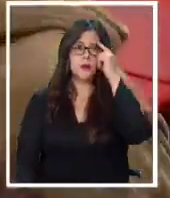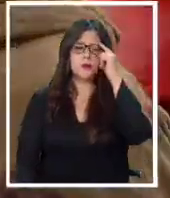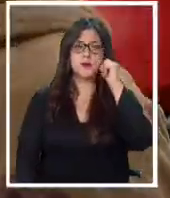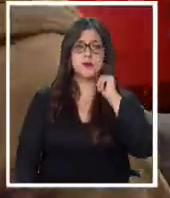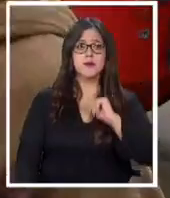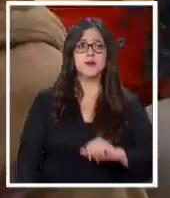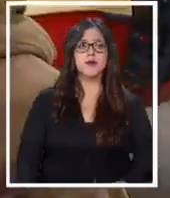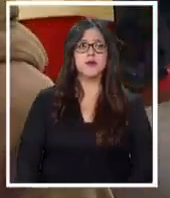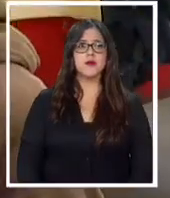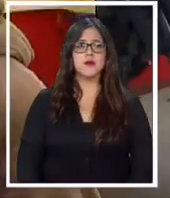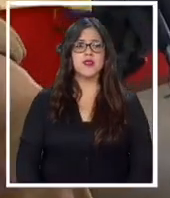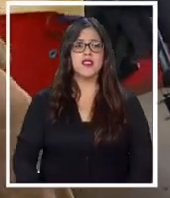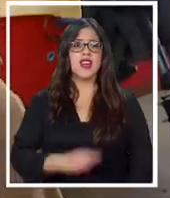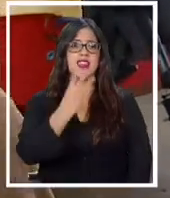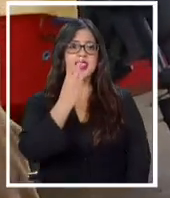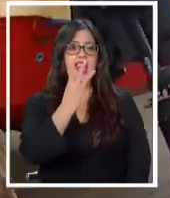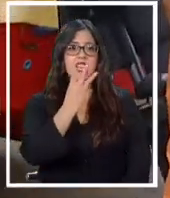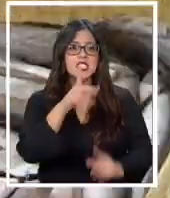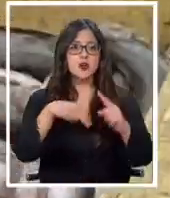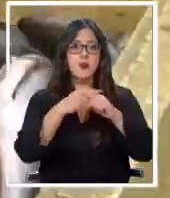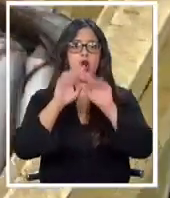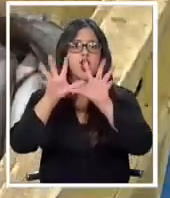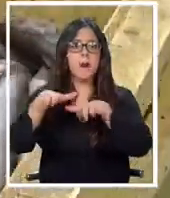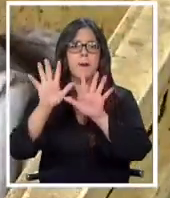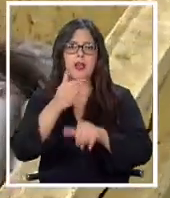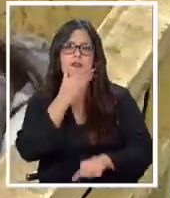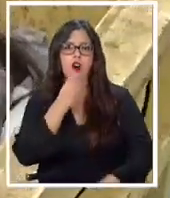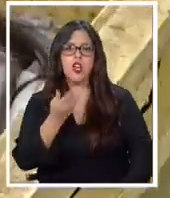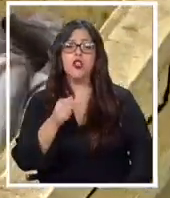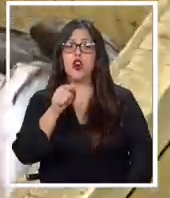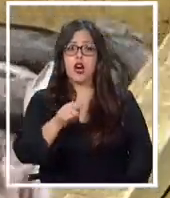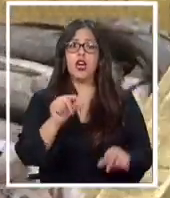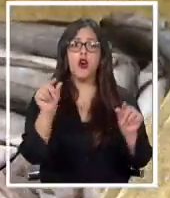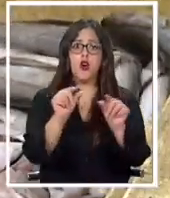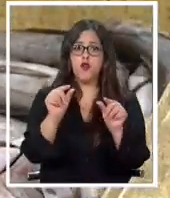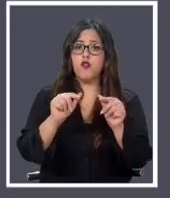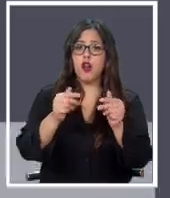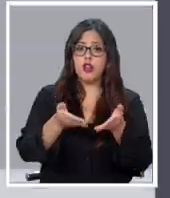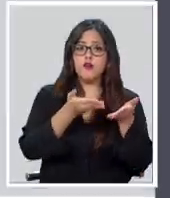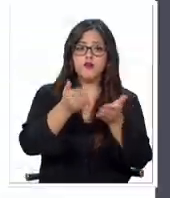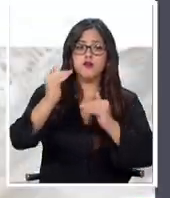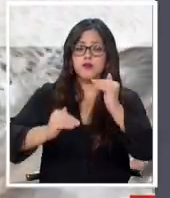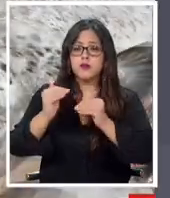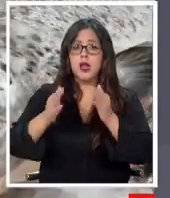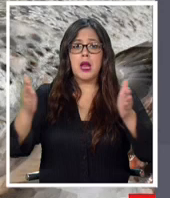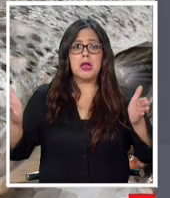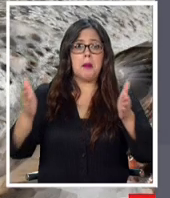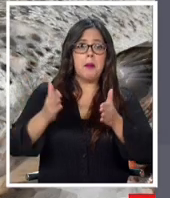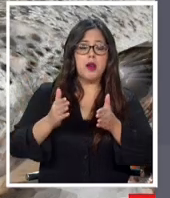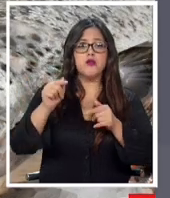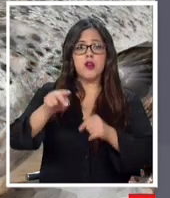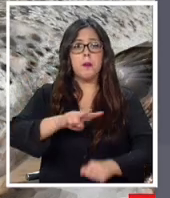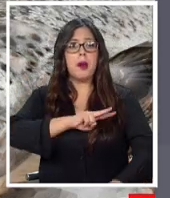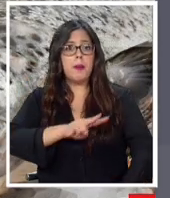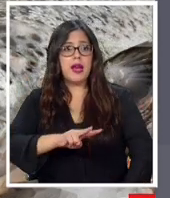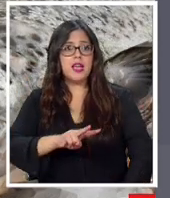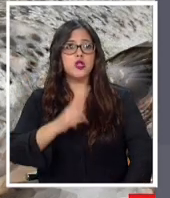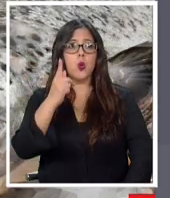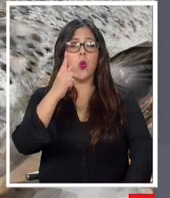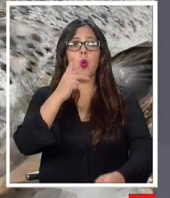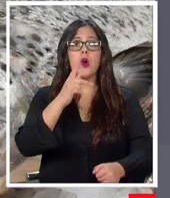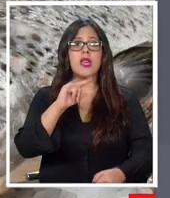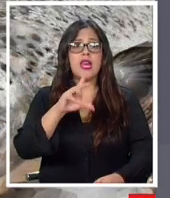Así, 3 en 10 lucas esta, la más grande y bonita. Ofertas dependiendo del tamaño. En Valparaíso el kilo bordeó